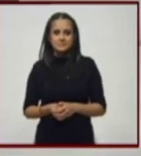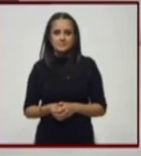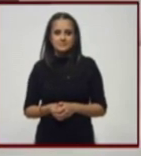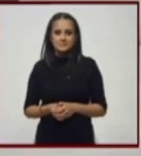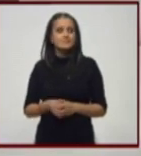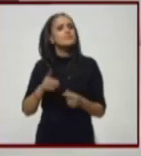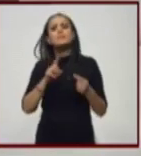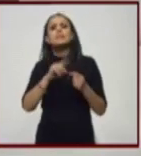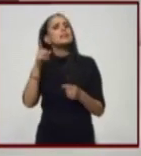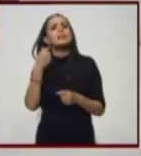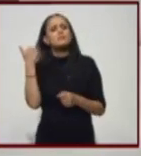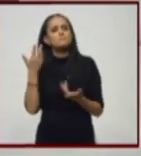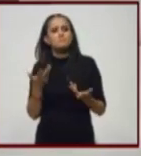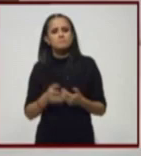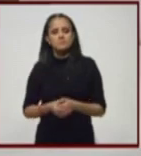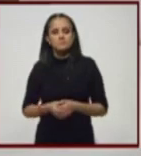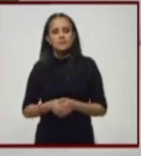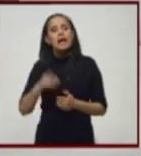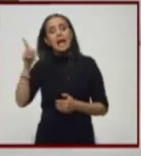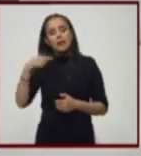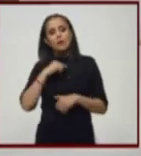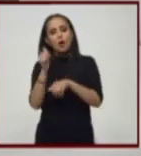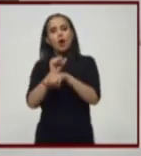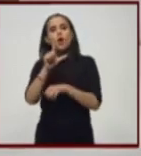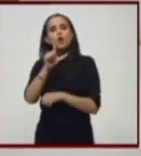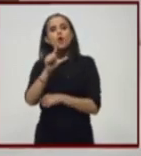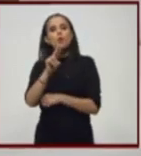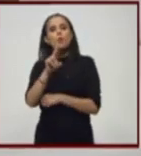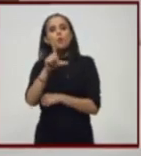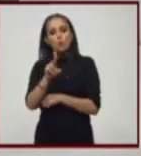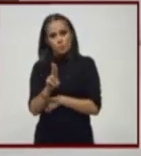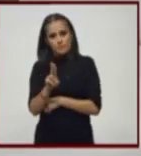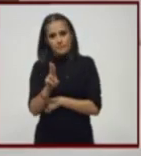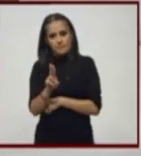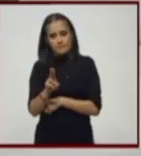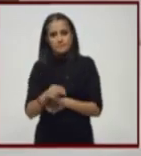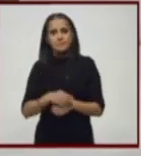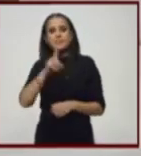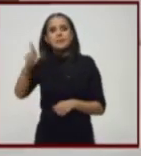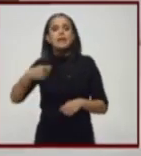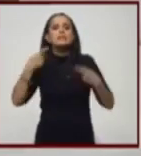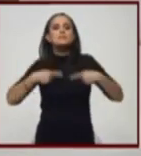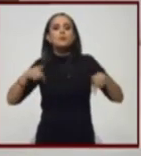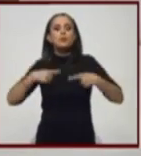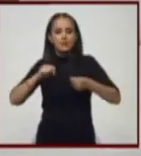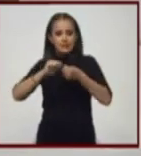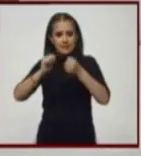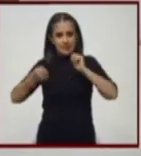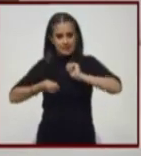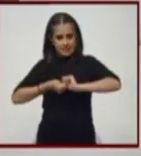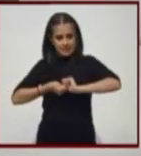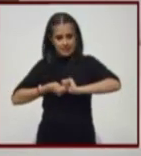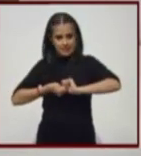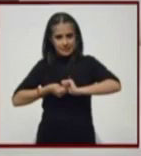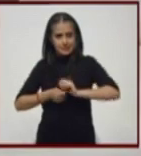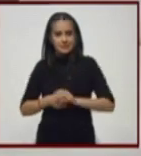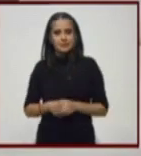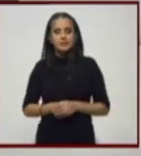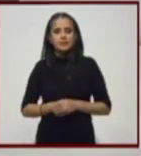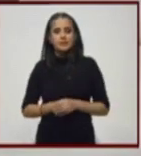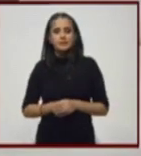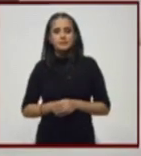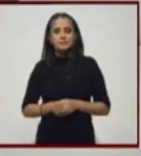quién eres aquí y soy lulu es un personaje transgénero en donde